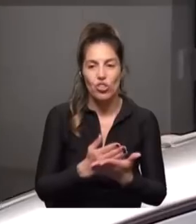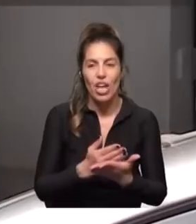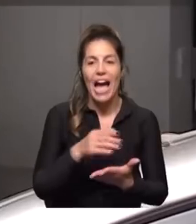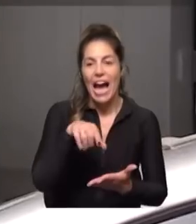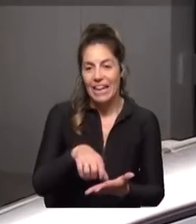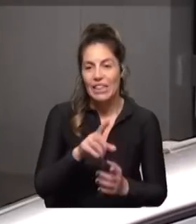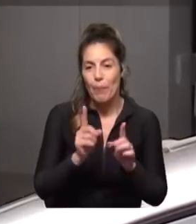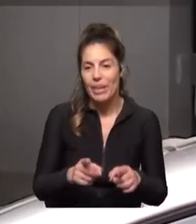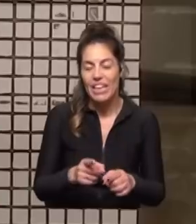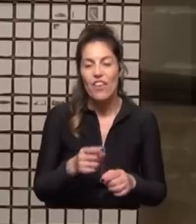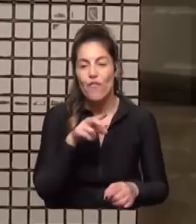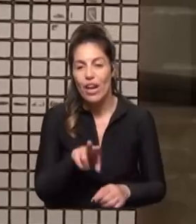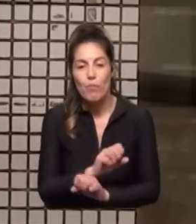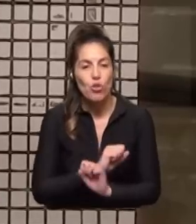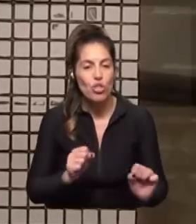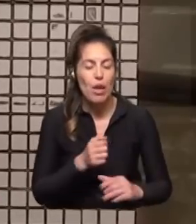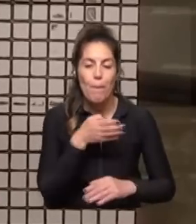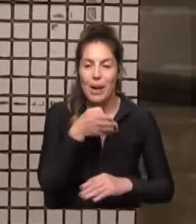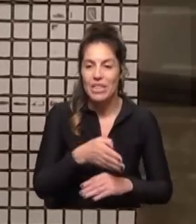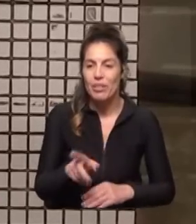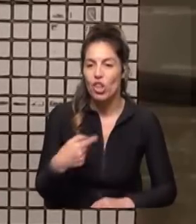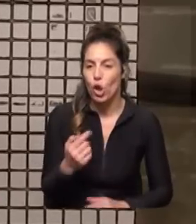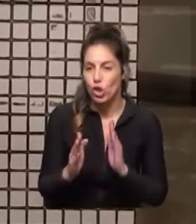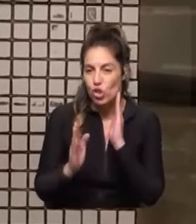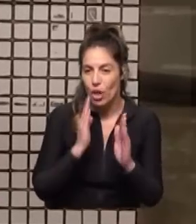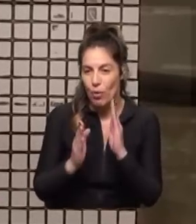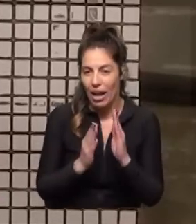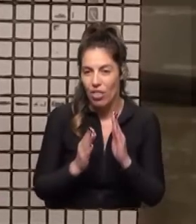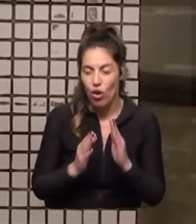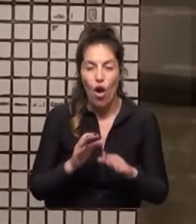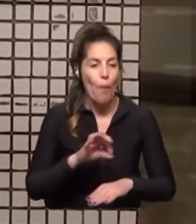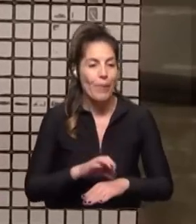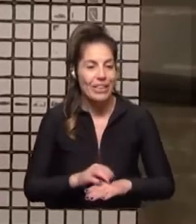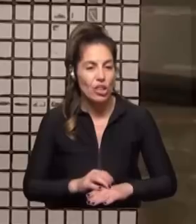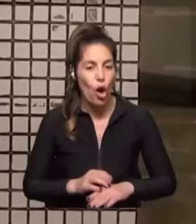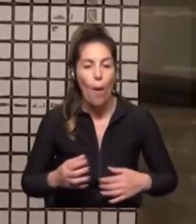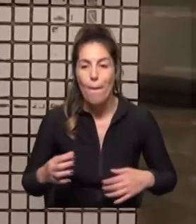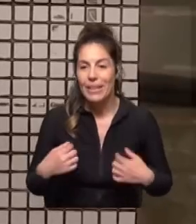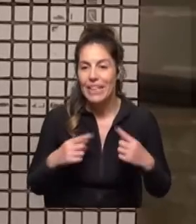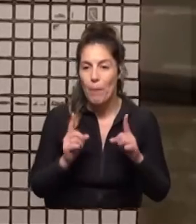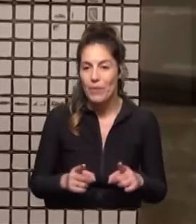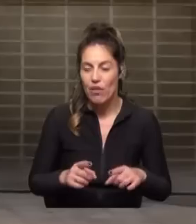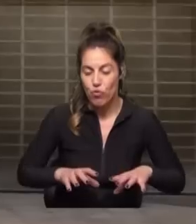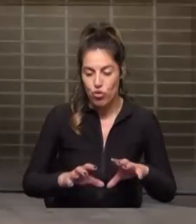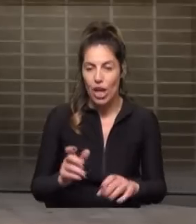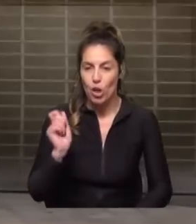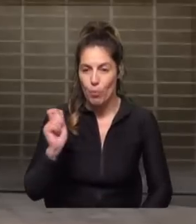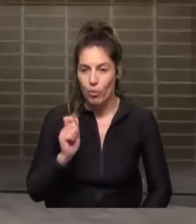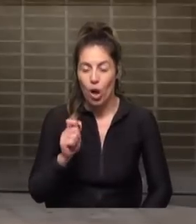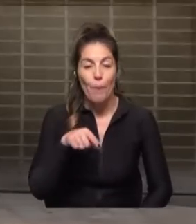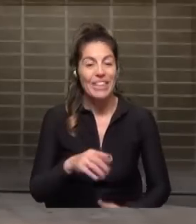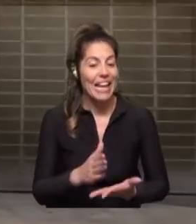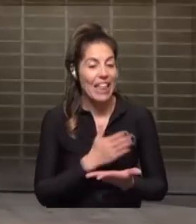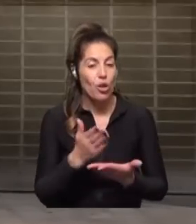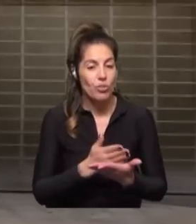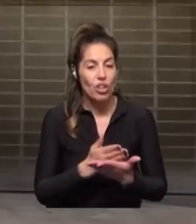civil y también determinar la posible participación de otros abogados personal médico y funcionarios públicos ya que entre la documentación apócrifa hay